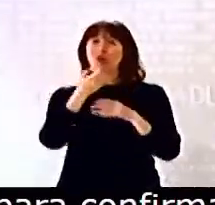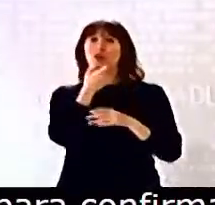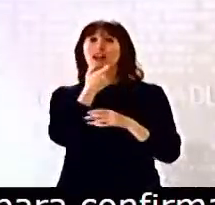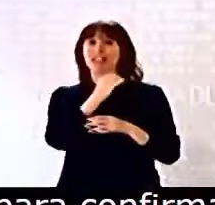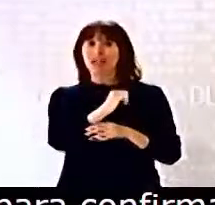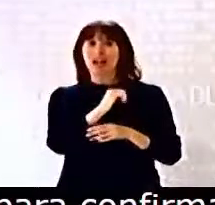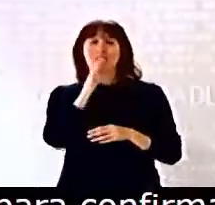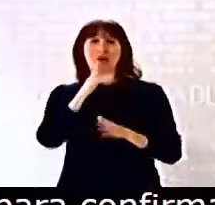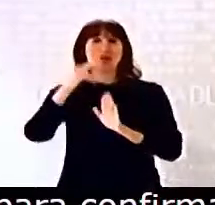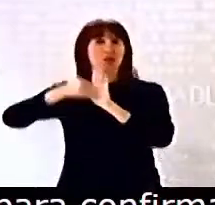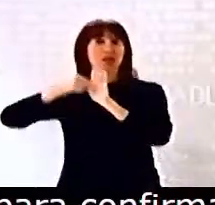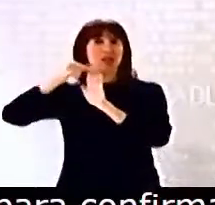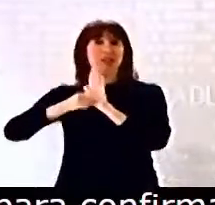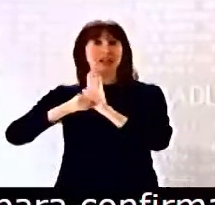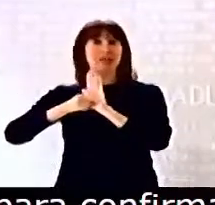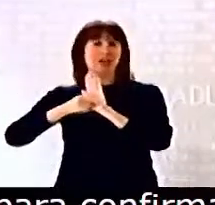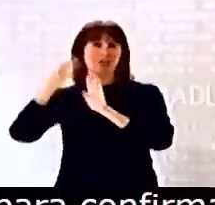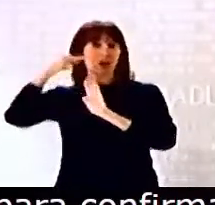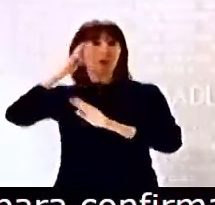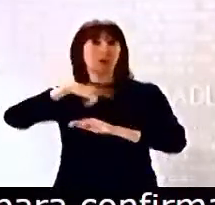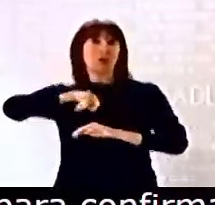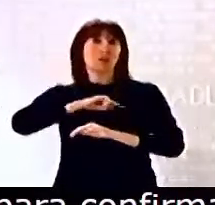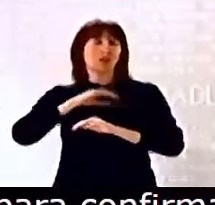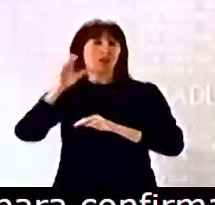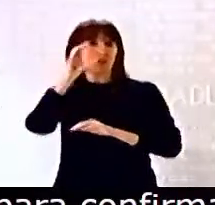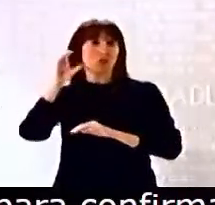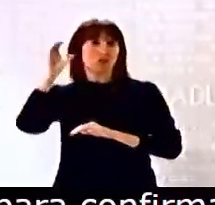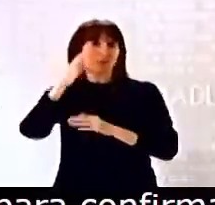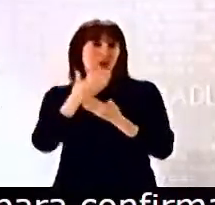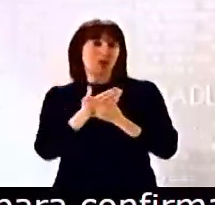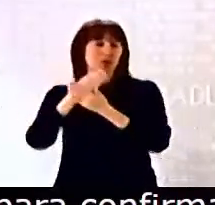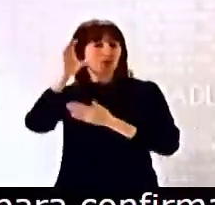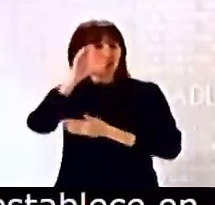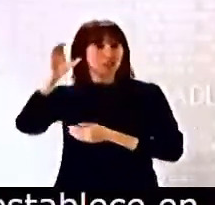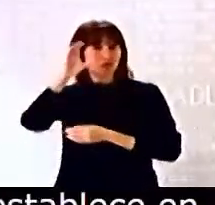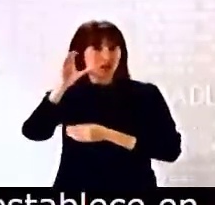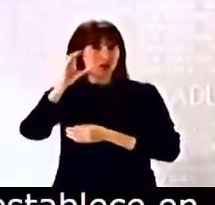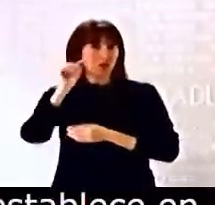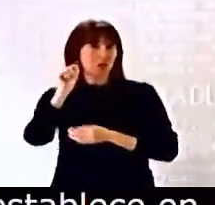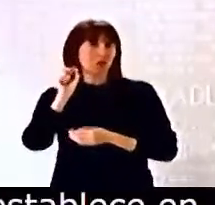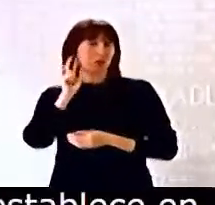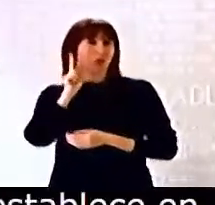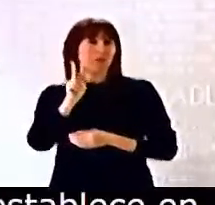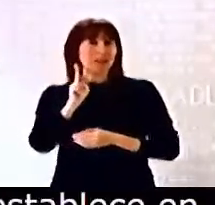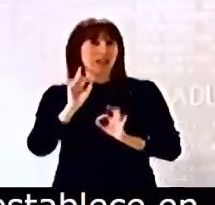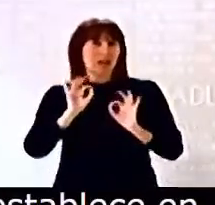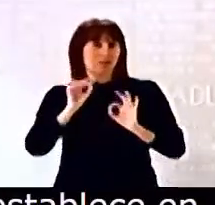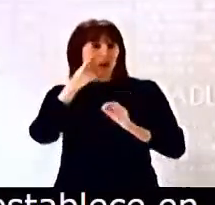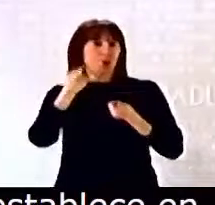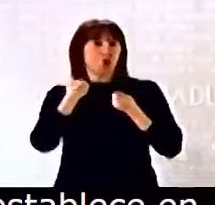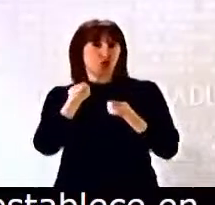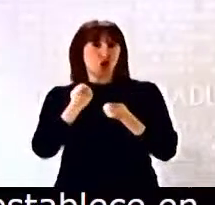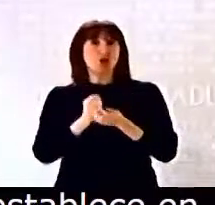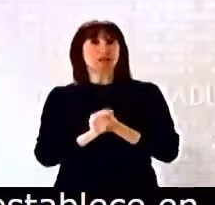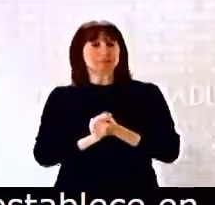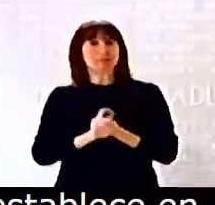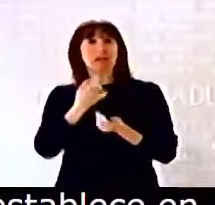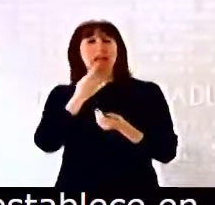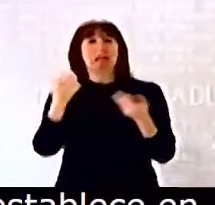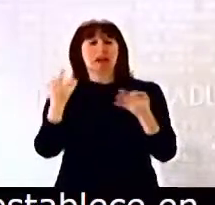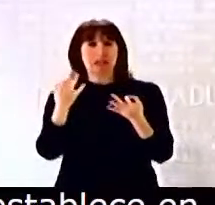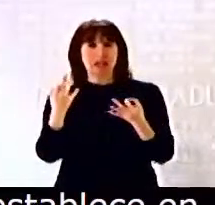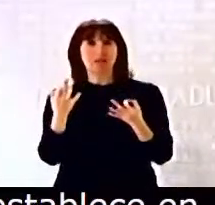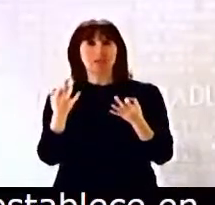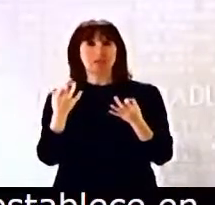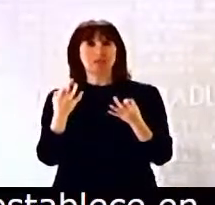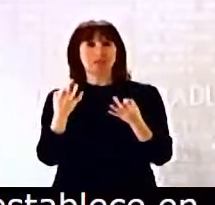nuestros epidemiólogos en un estudio científico que estamos desarrollando desde el punto de vista centinela, y decirle que en